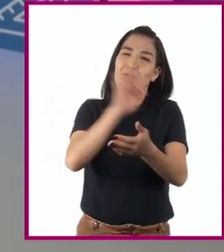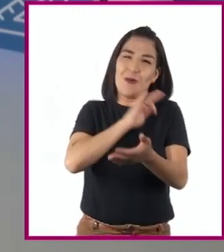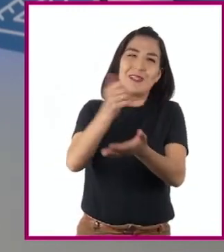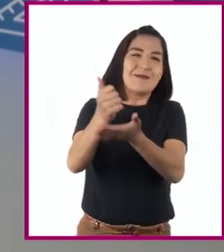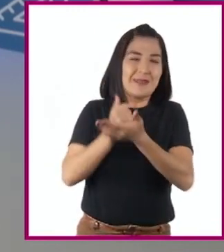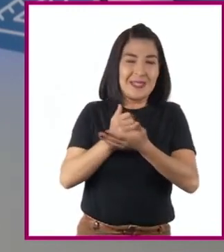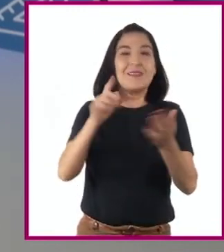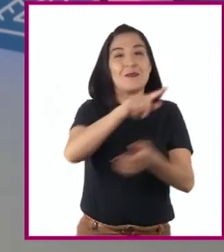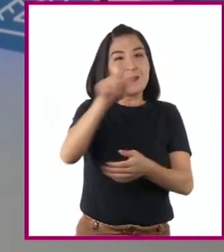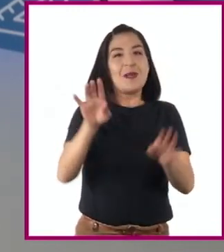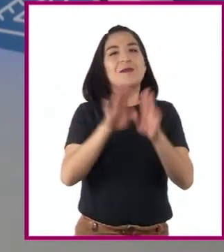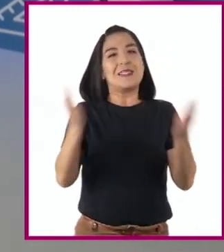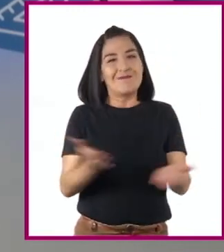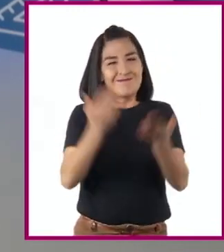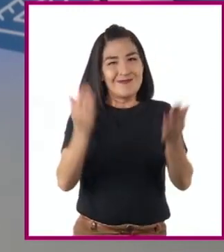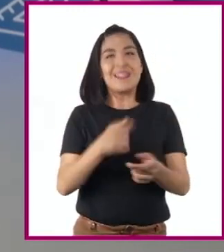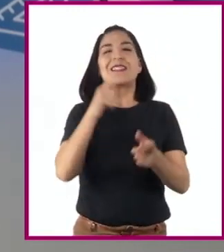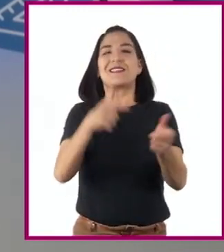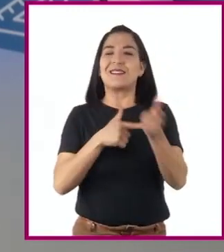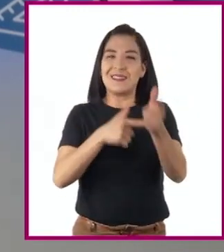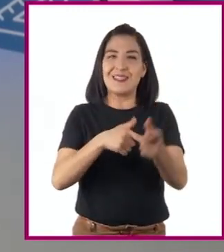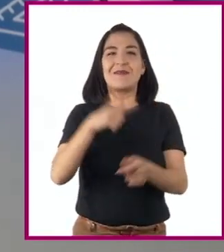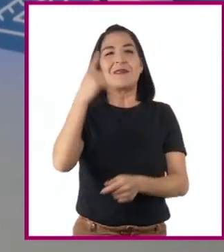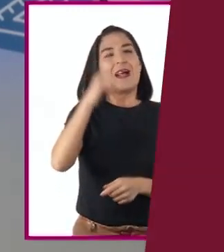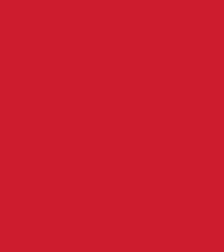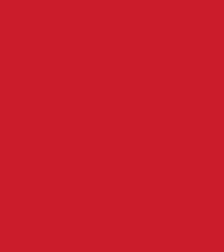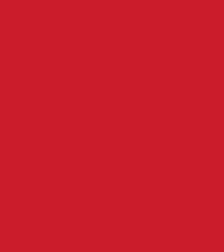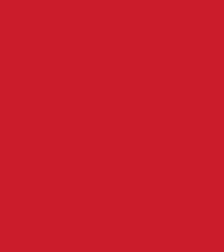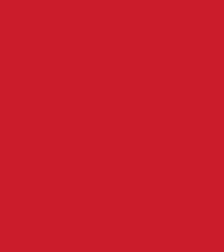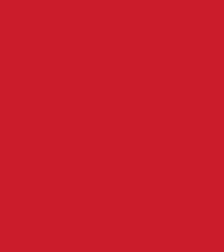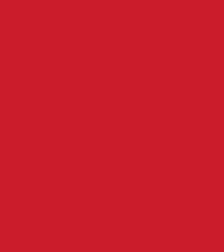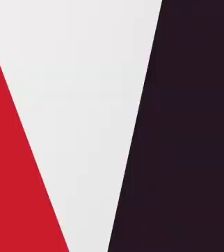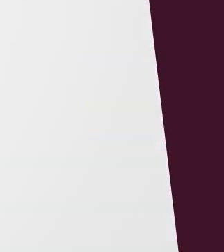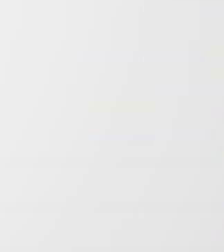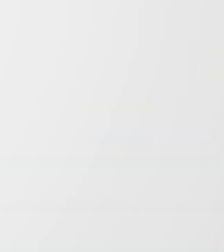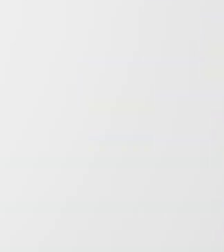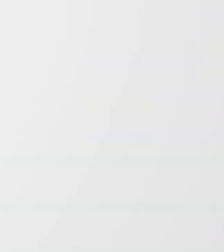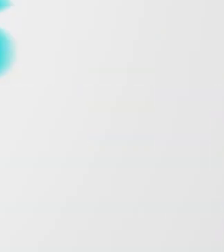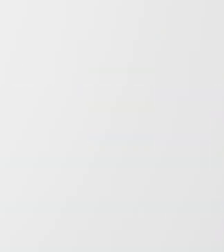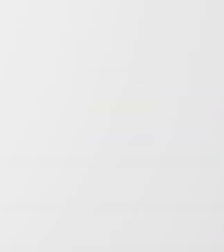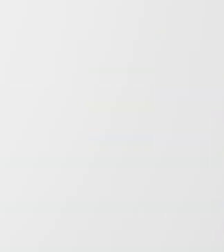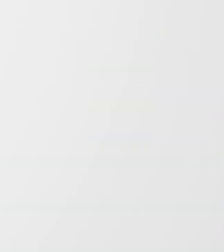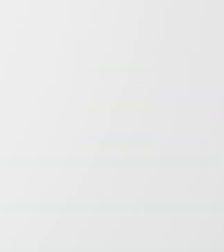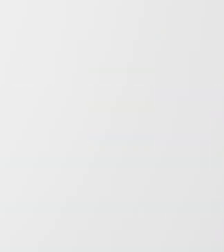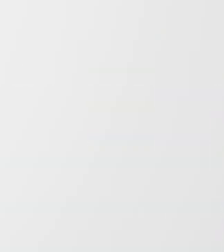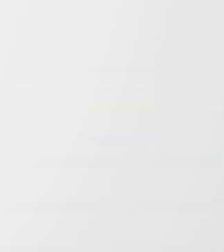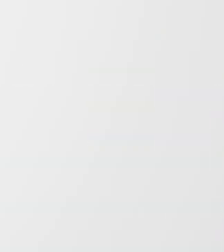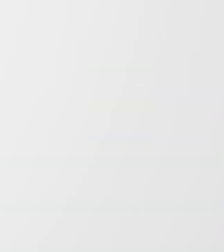ánimo, empeño y dedicación. ¡Hasta la próxima!